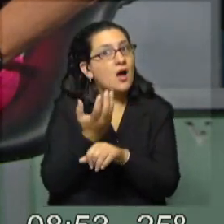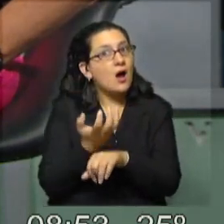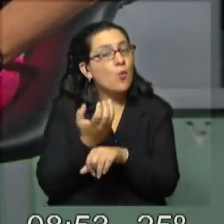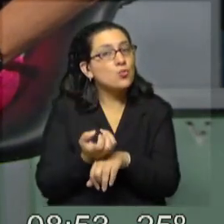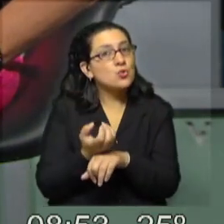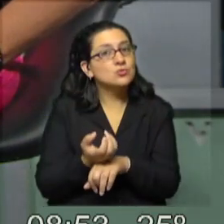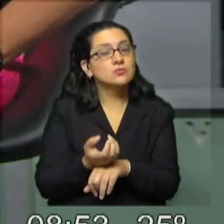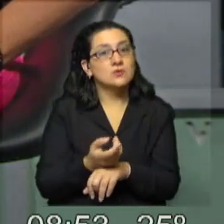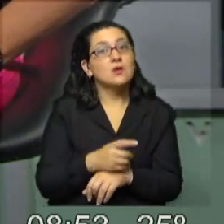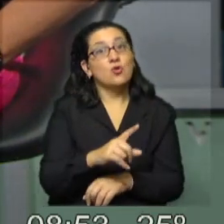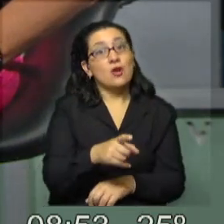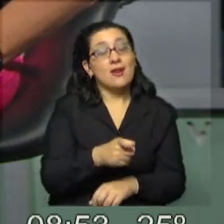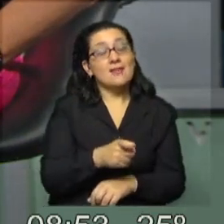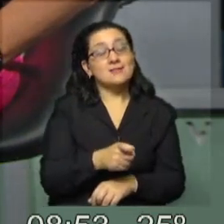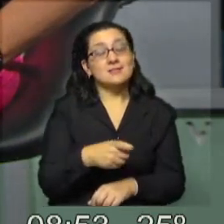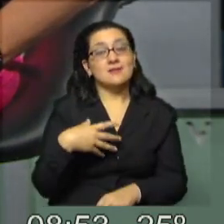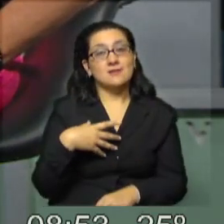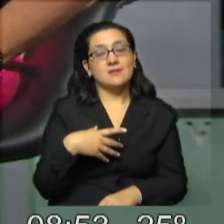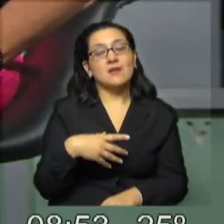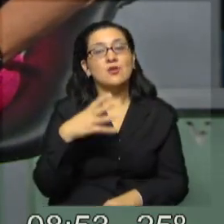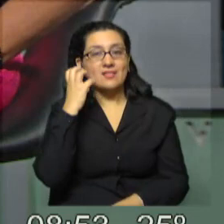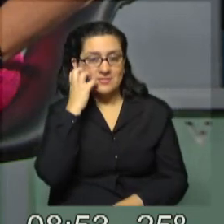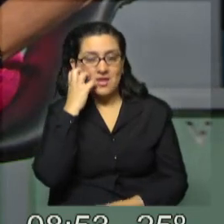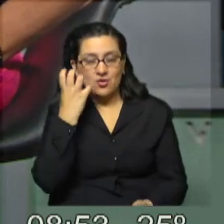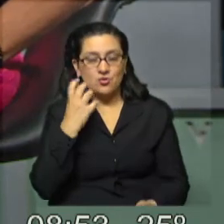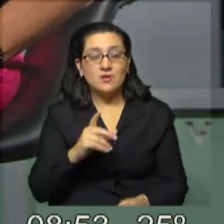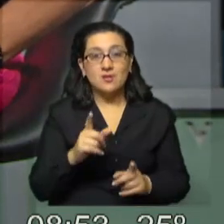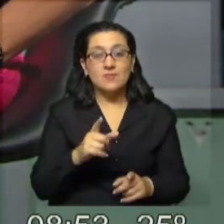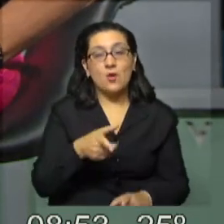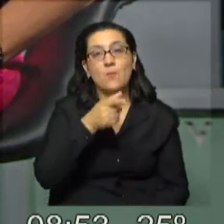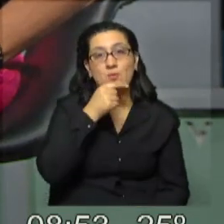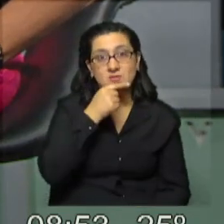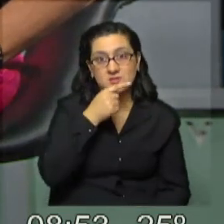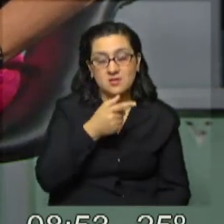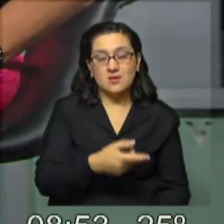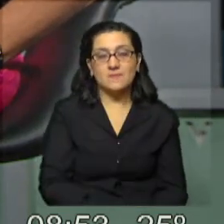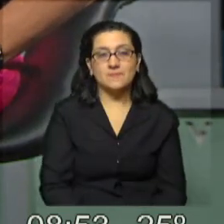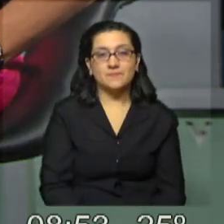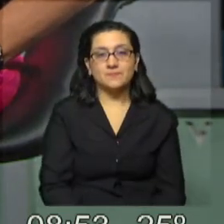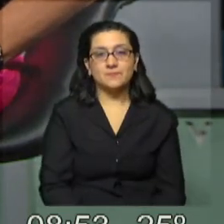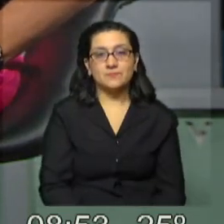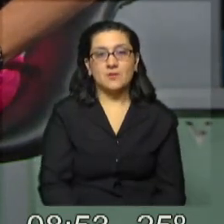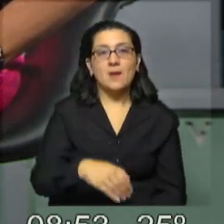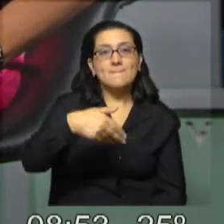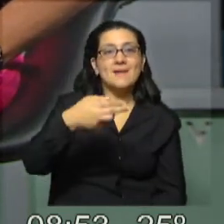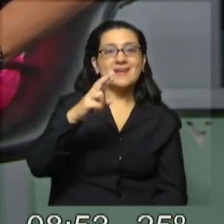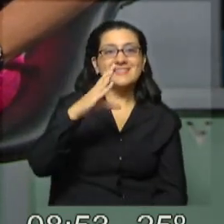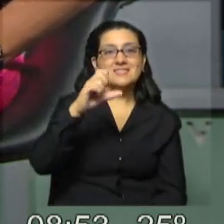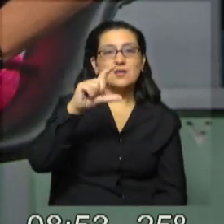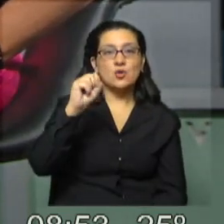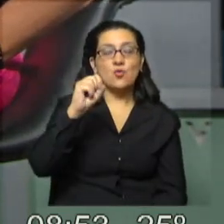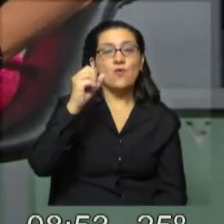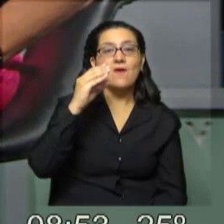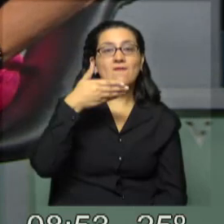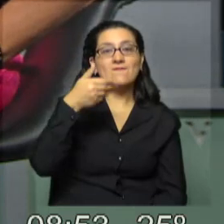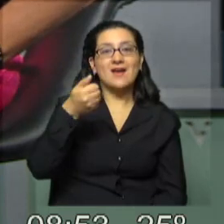vez más al ex jefe de la custodia presidencial y a un jerarca policial o un efectivo policial, Marcelo Baiano, así lo tenía agendado